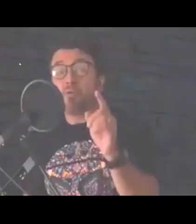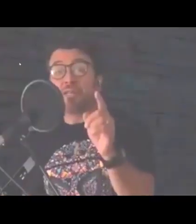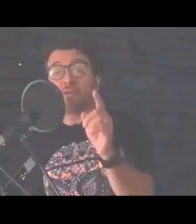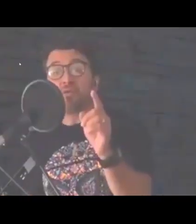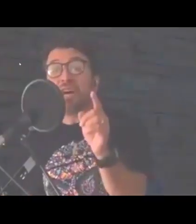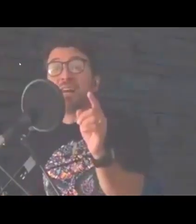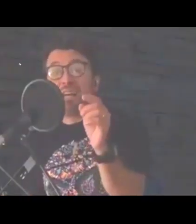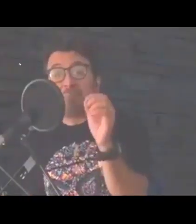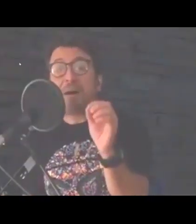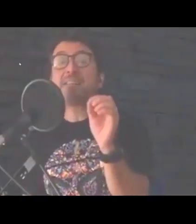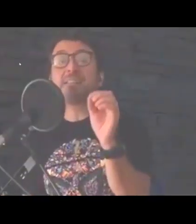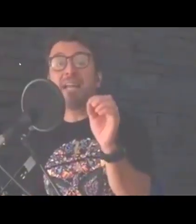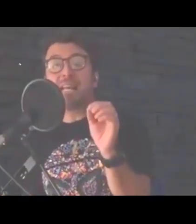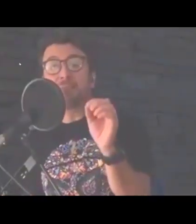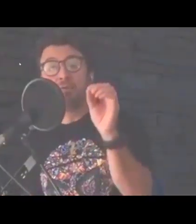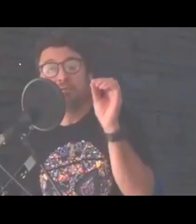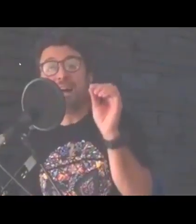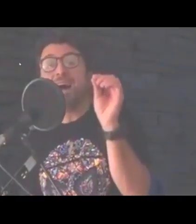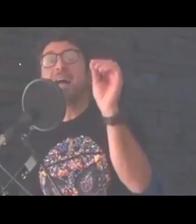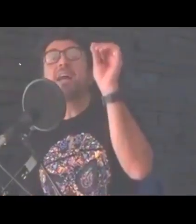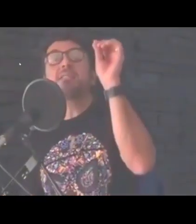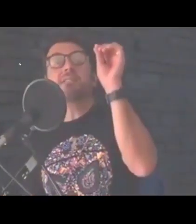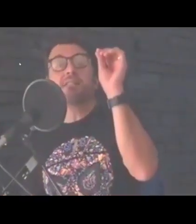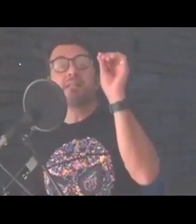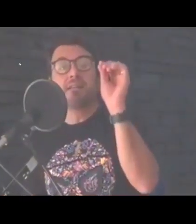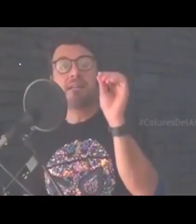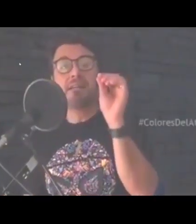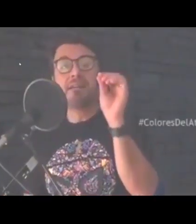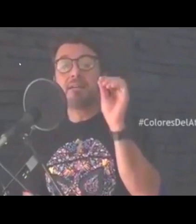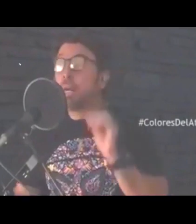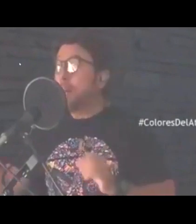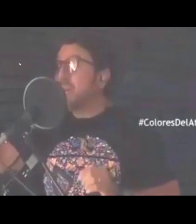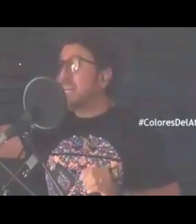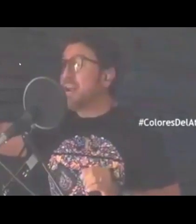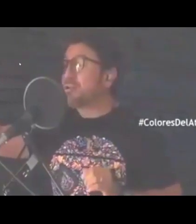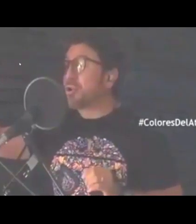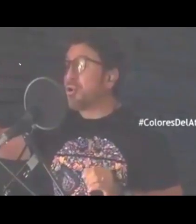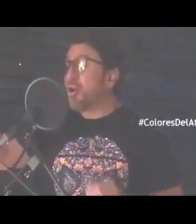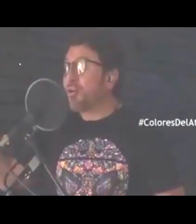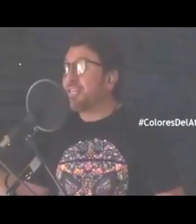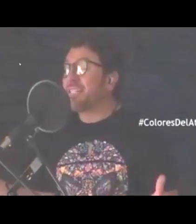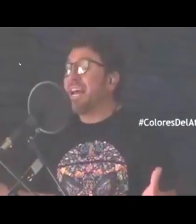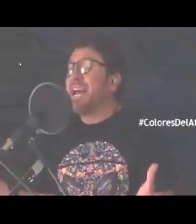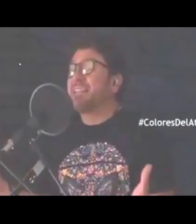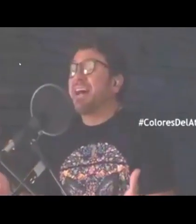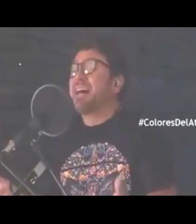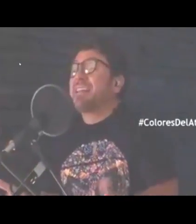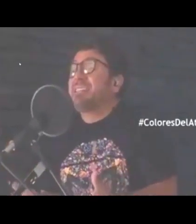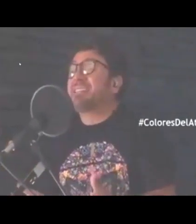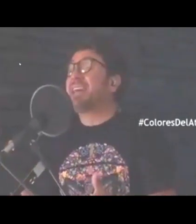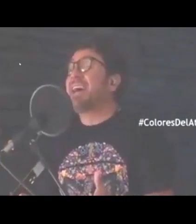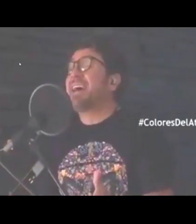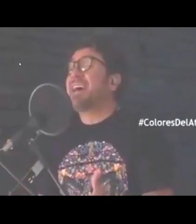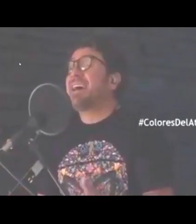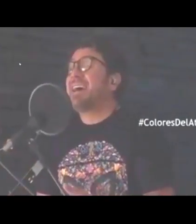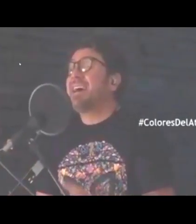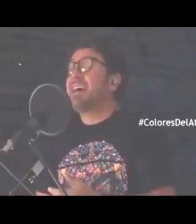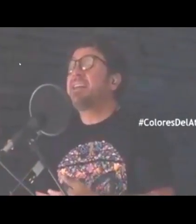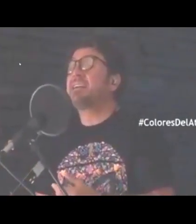Me gusta escuchar la paz de las montañas, mira los colores del